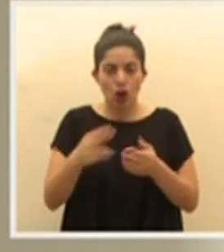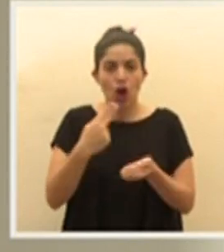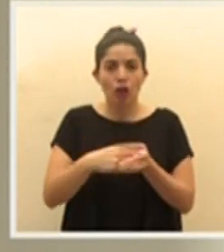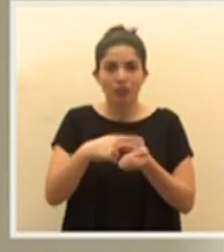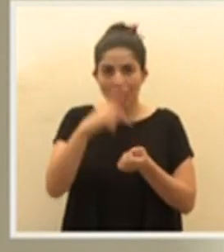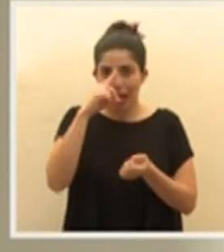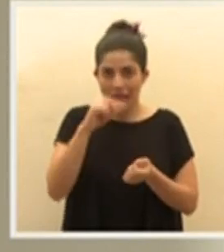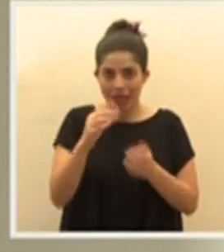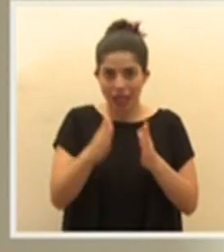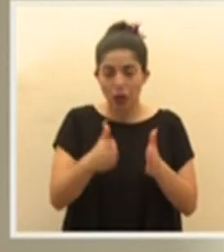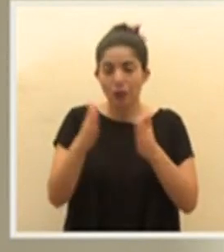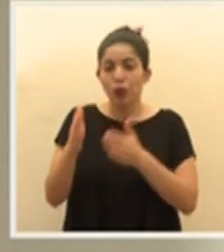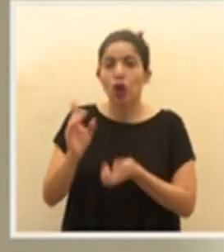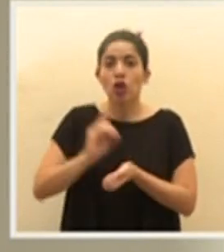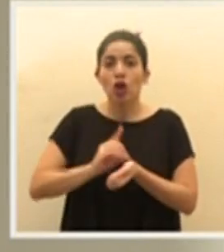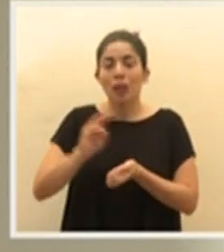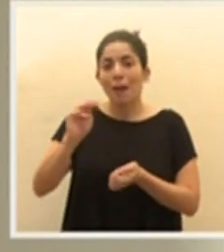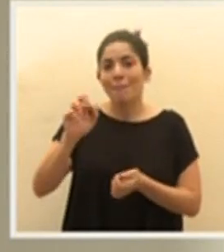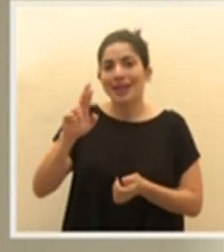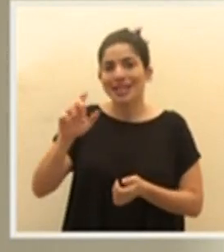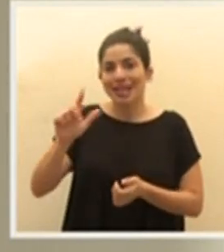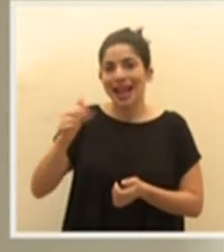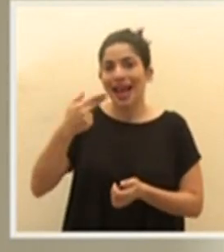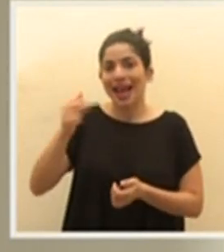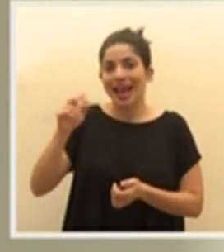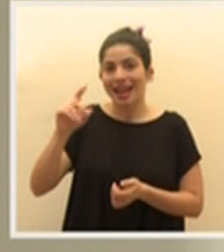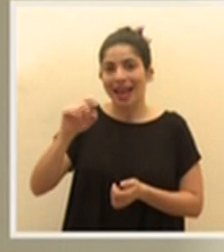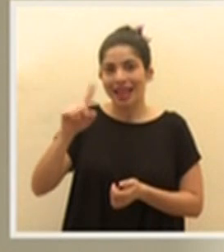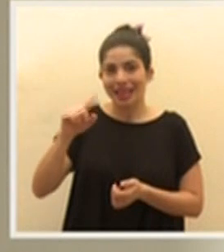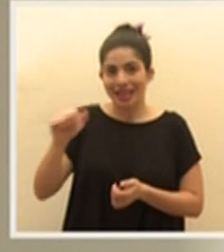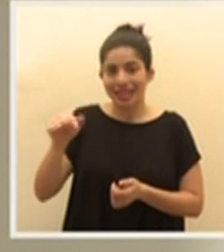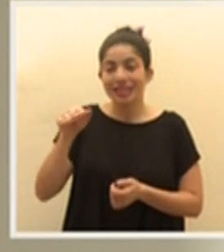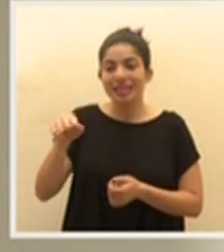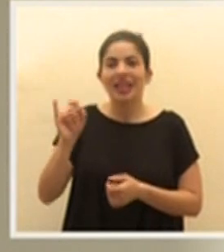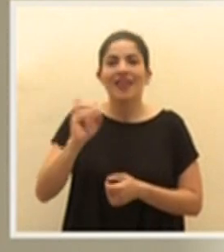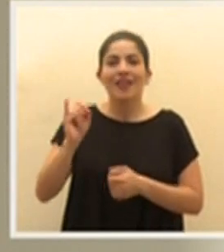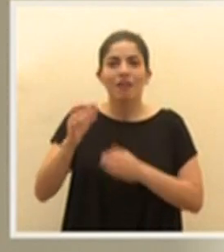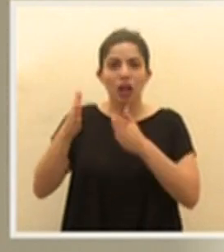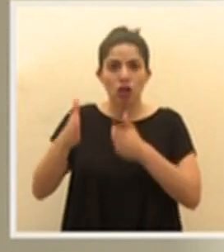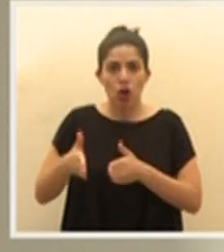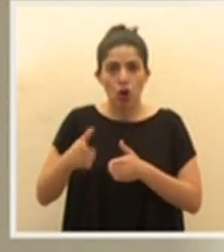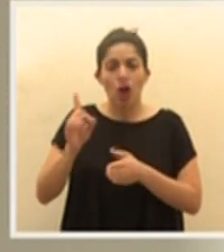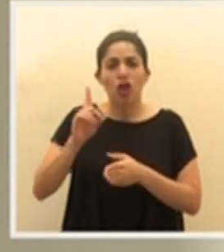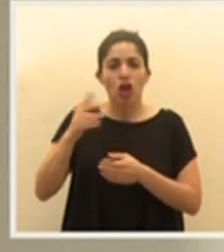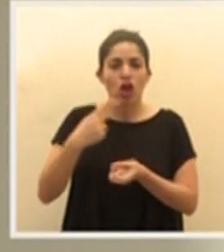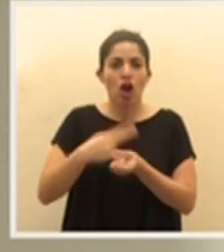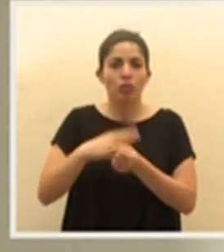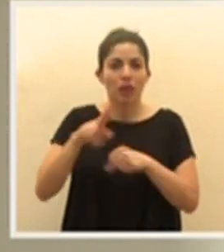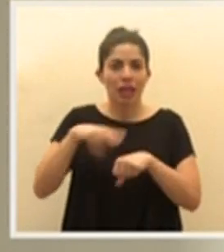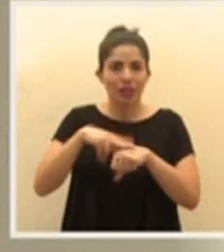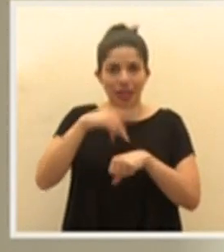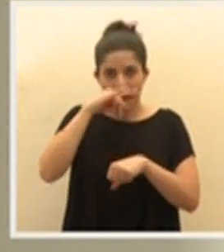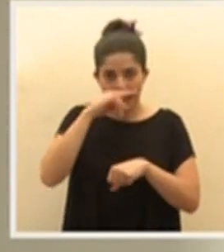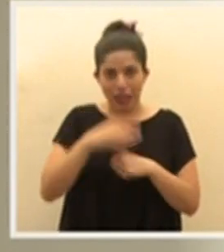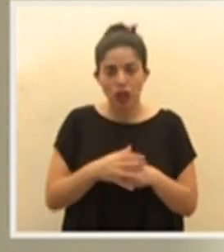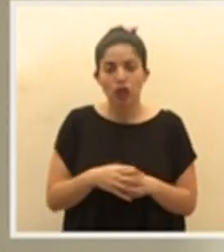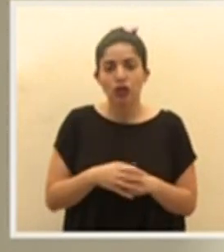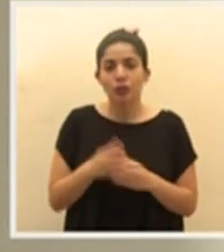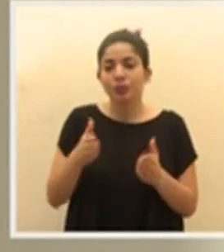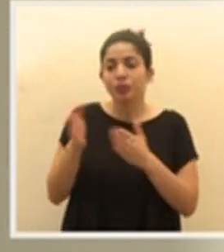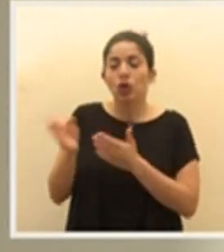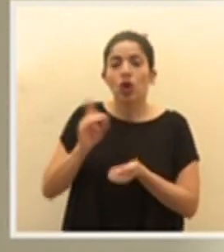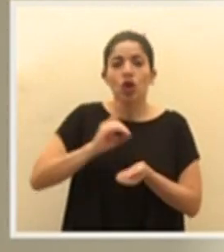Calderón Guardia, la doctora Marcela Hernández de Meservil, infectóloga del Hospital Nacional de Niños,